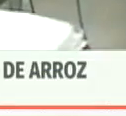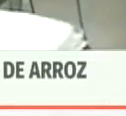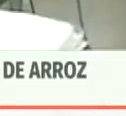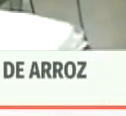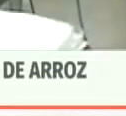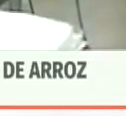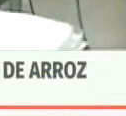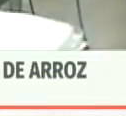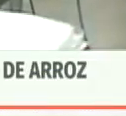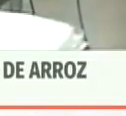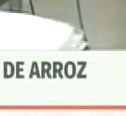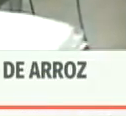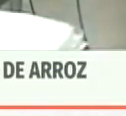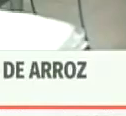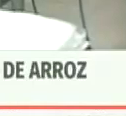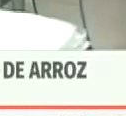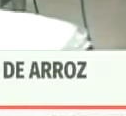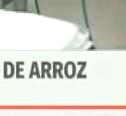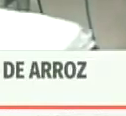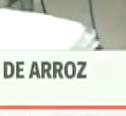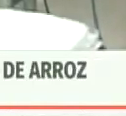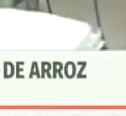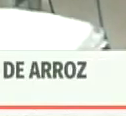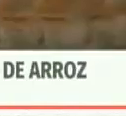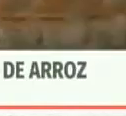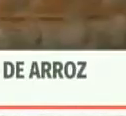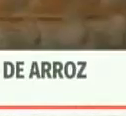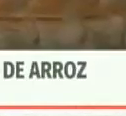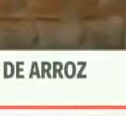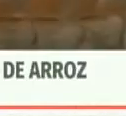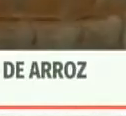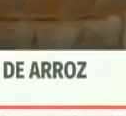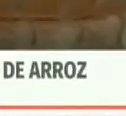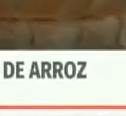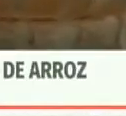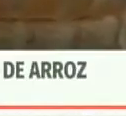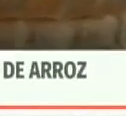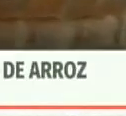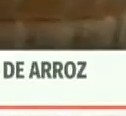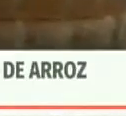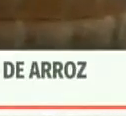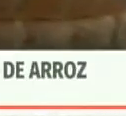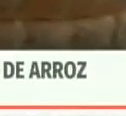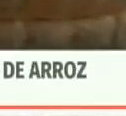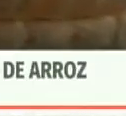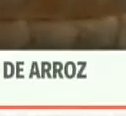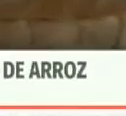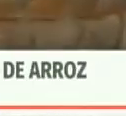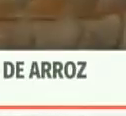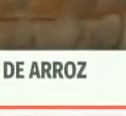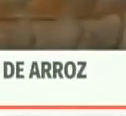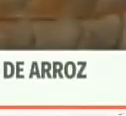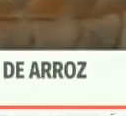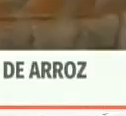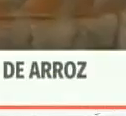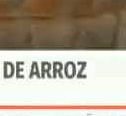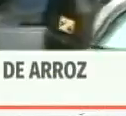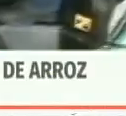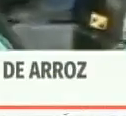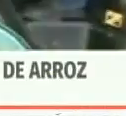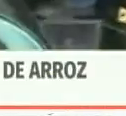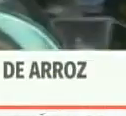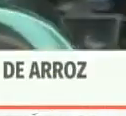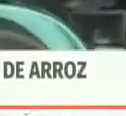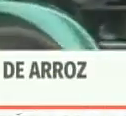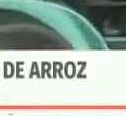de estas plantas. Semanalmente nosotros estamos entregando 300 toneladas de arroz empaquetado al país. Como lo comentaron,